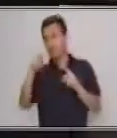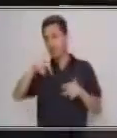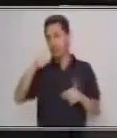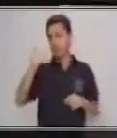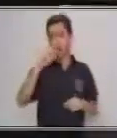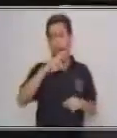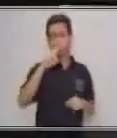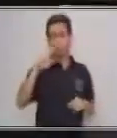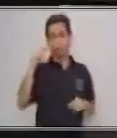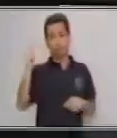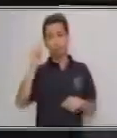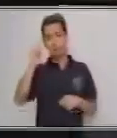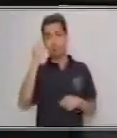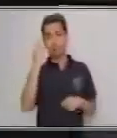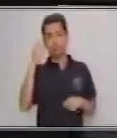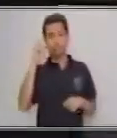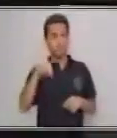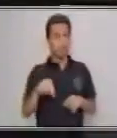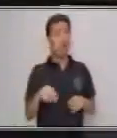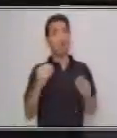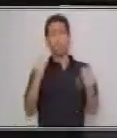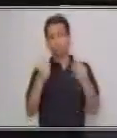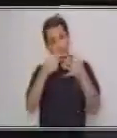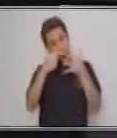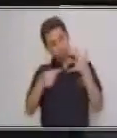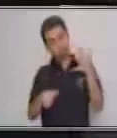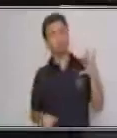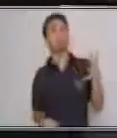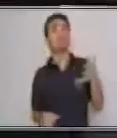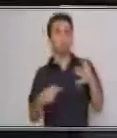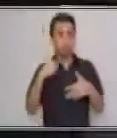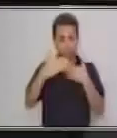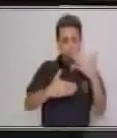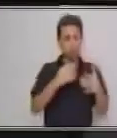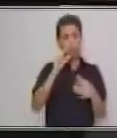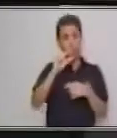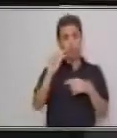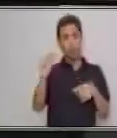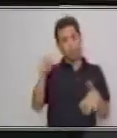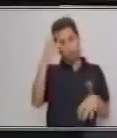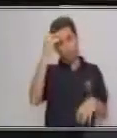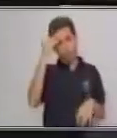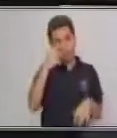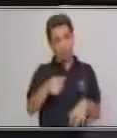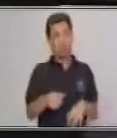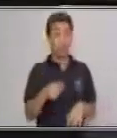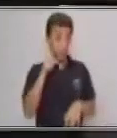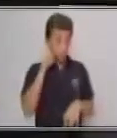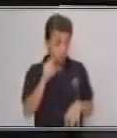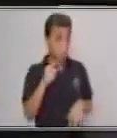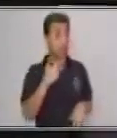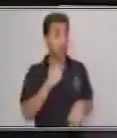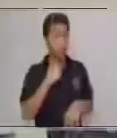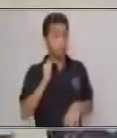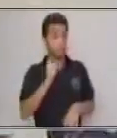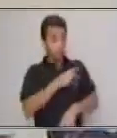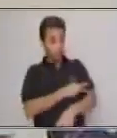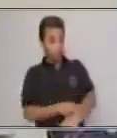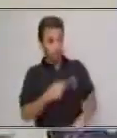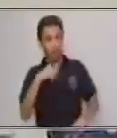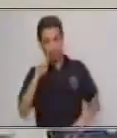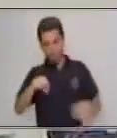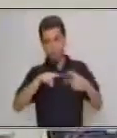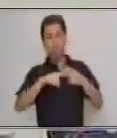textos narrativos y hay muchos subgéneros de los cuales nosotros conocemos muy bien. ¿Les gustan las historias, verdad que sí? Bueno, vamos a